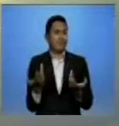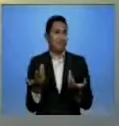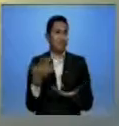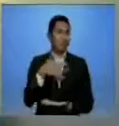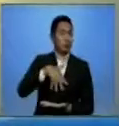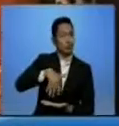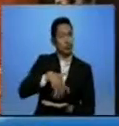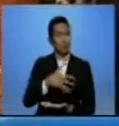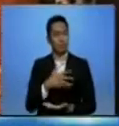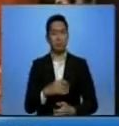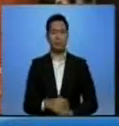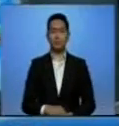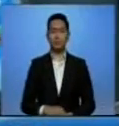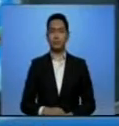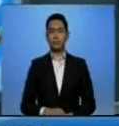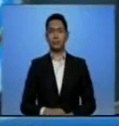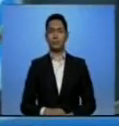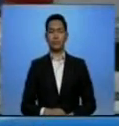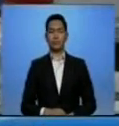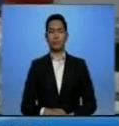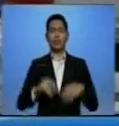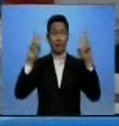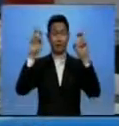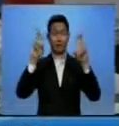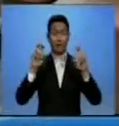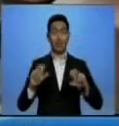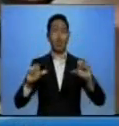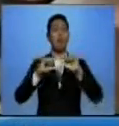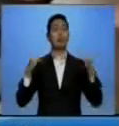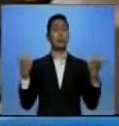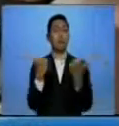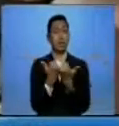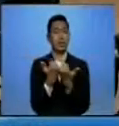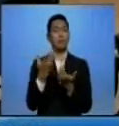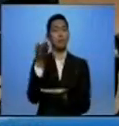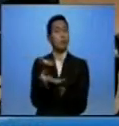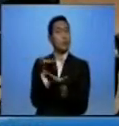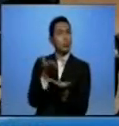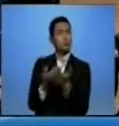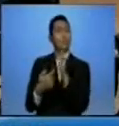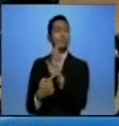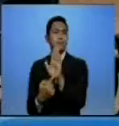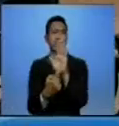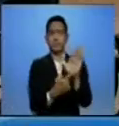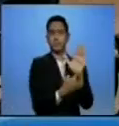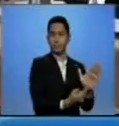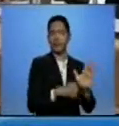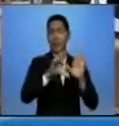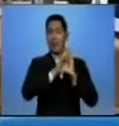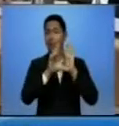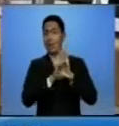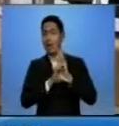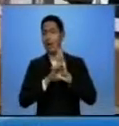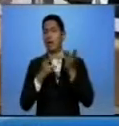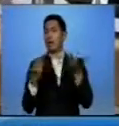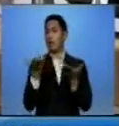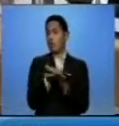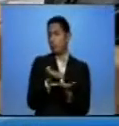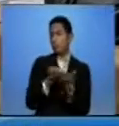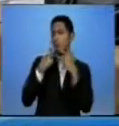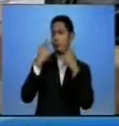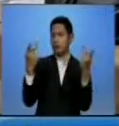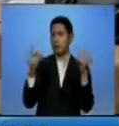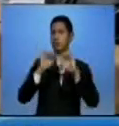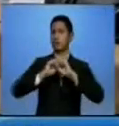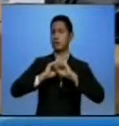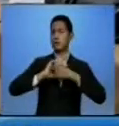Y en otros temas, en la Asamblea se analizan las propuestas presentadas para reformar la Ley Orgánica de Economía Popular y Solidaria. Se busca